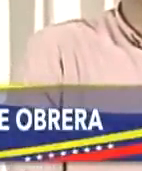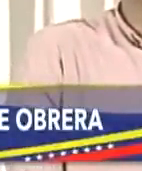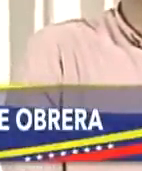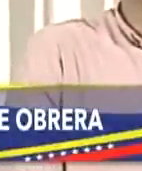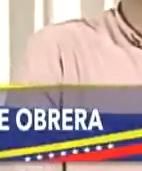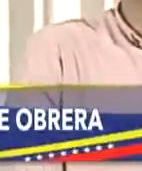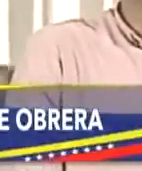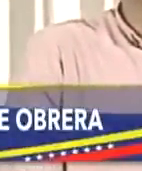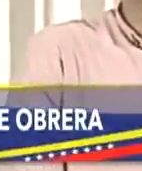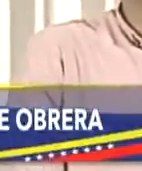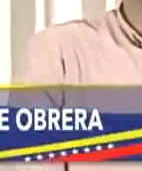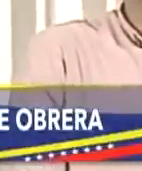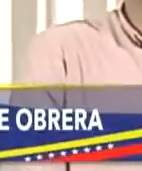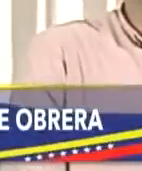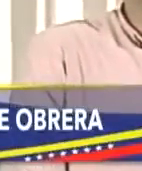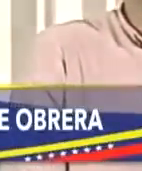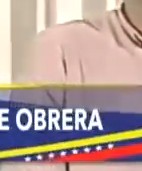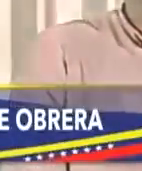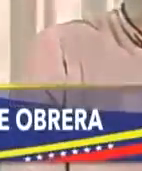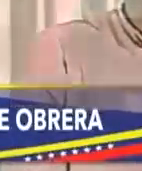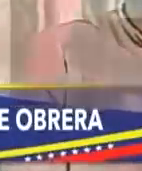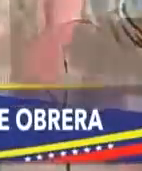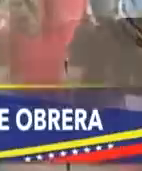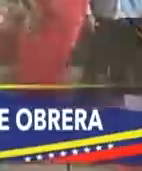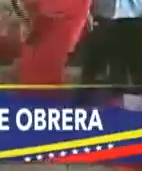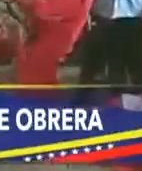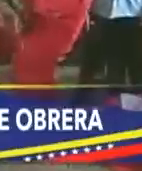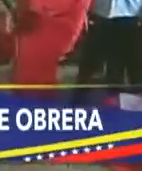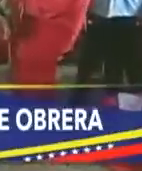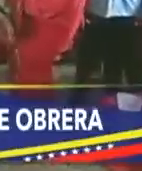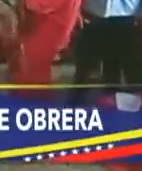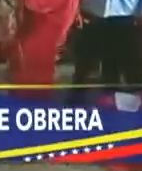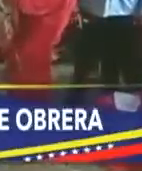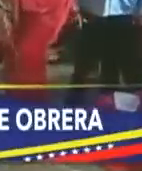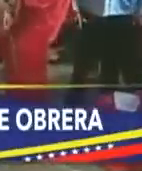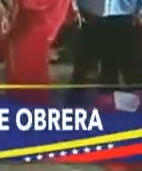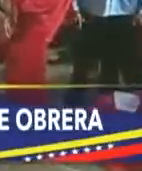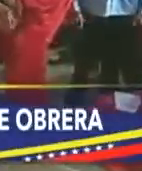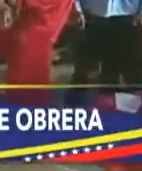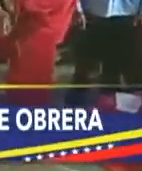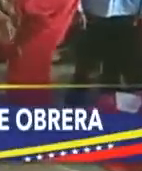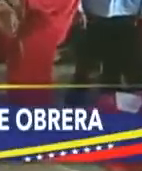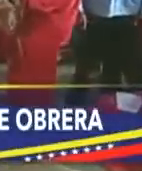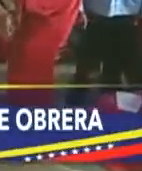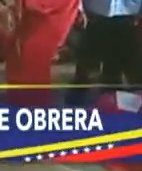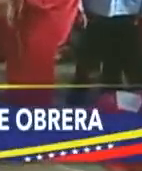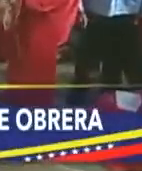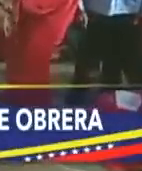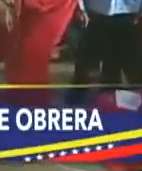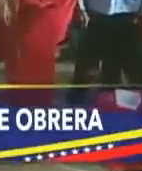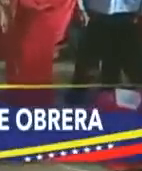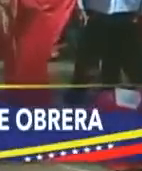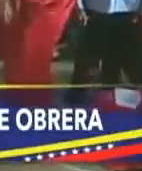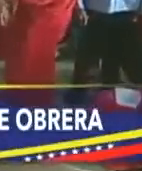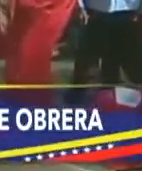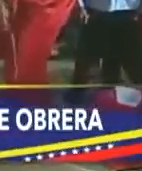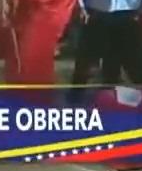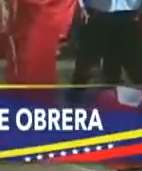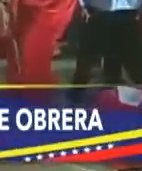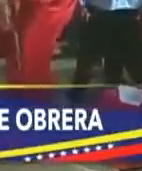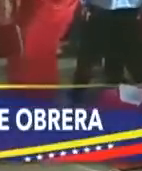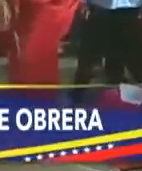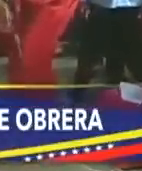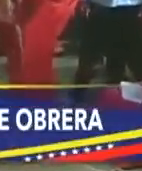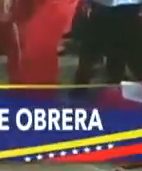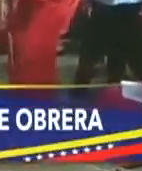el presidente Nicolás Maduro Moros. En ese mismo orden de ideas señaló que el punto número 2 es la aprobación del reglamento de la ley orgánica